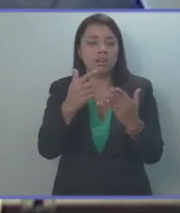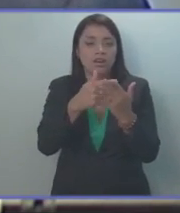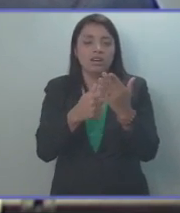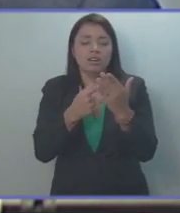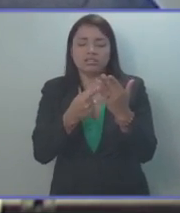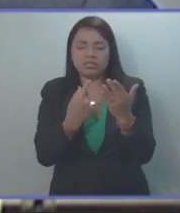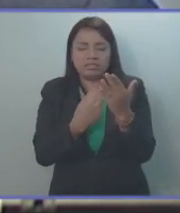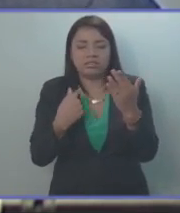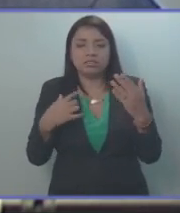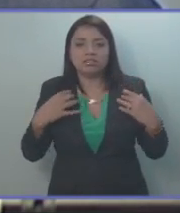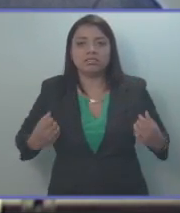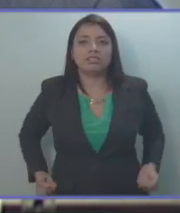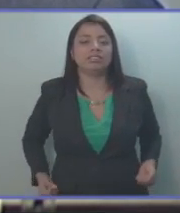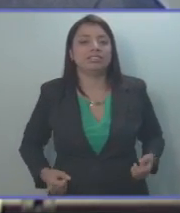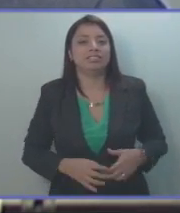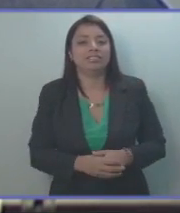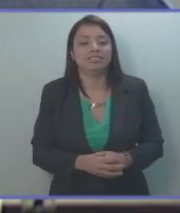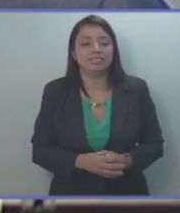del Estado